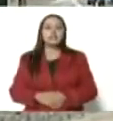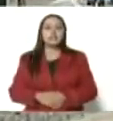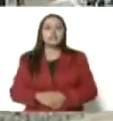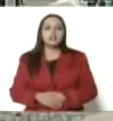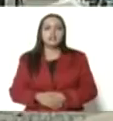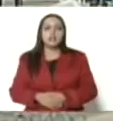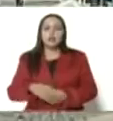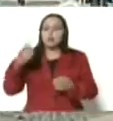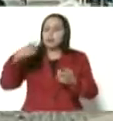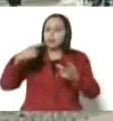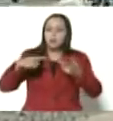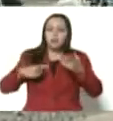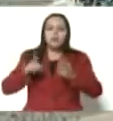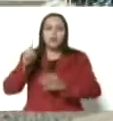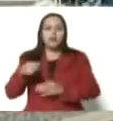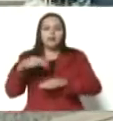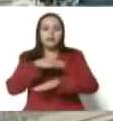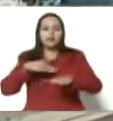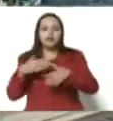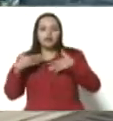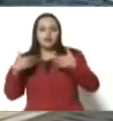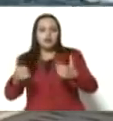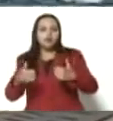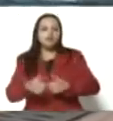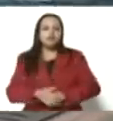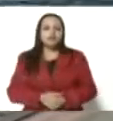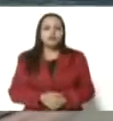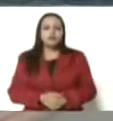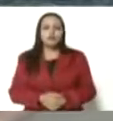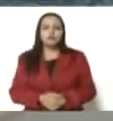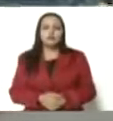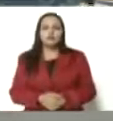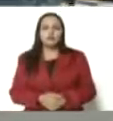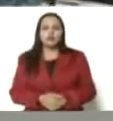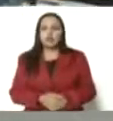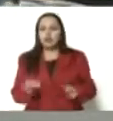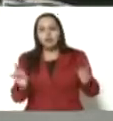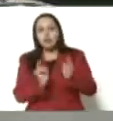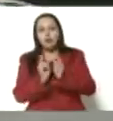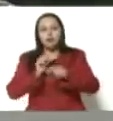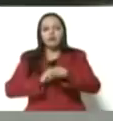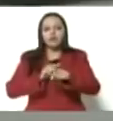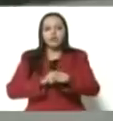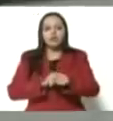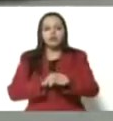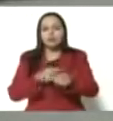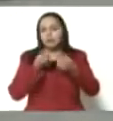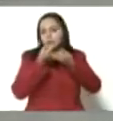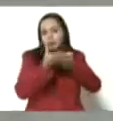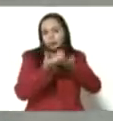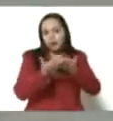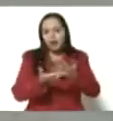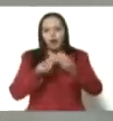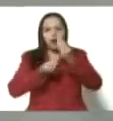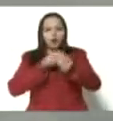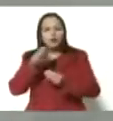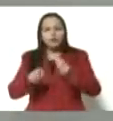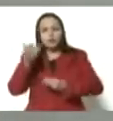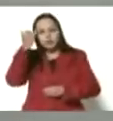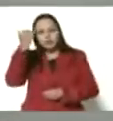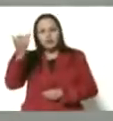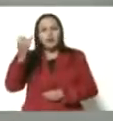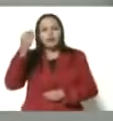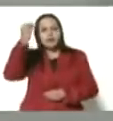Jorge Arreaza y el ministro Carlos Alvarado, que dentro de pocos minutos estaremos escuchando las declaraciones que van a